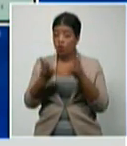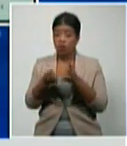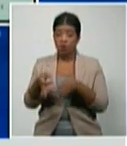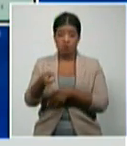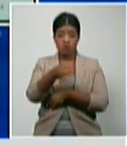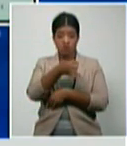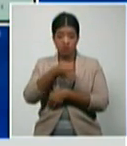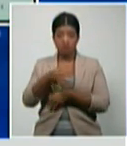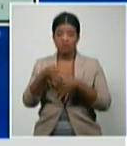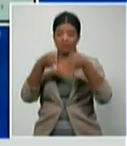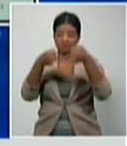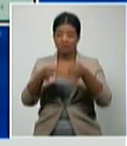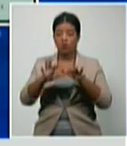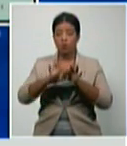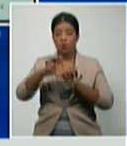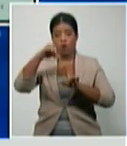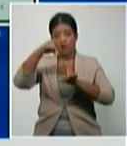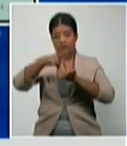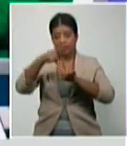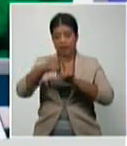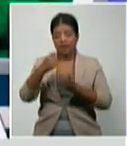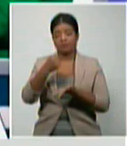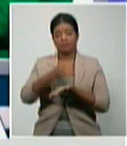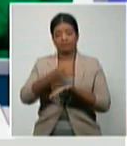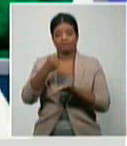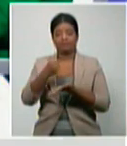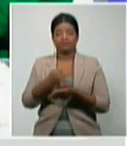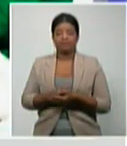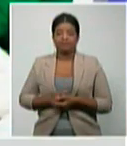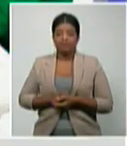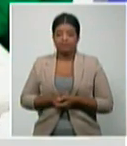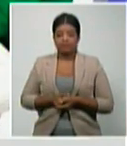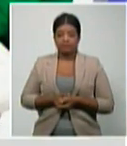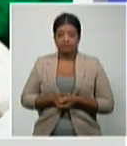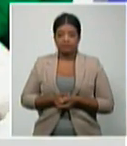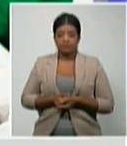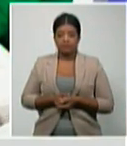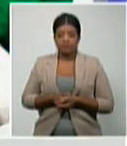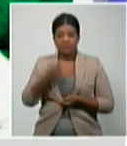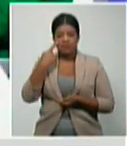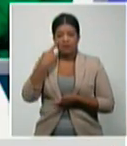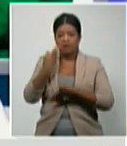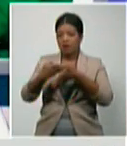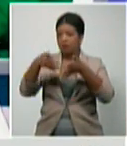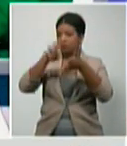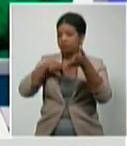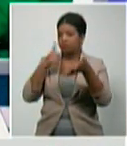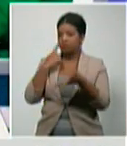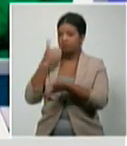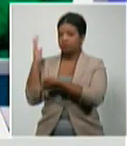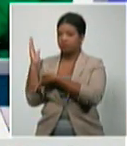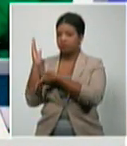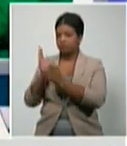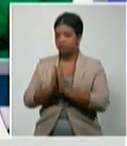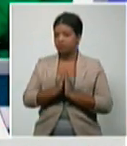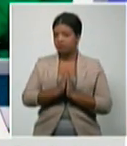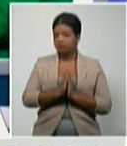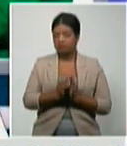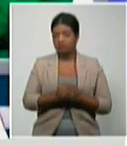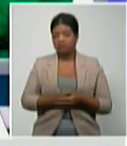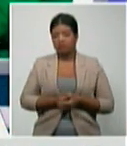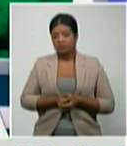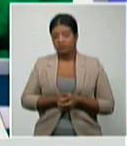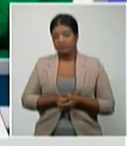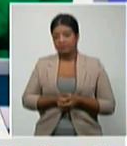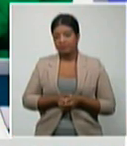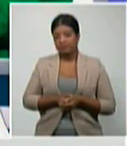Guantánamo en este caso. Ahí hay un gráfico que no sé si Alejandro nos podrá poner, que es un gráfico